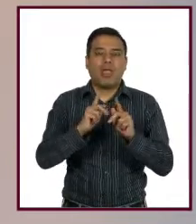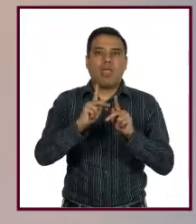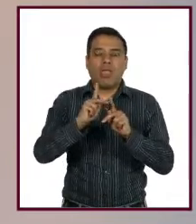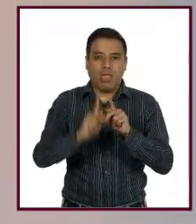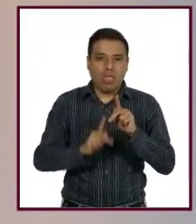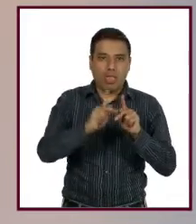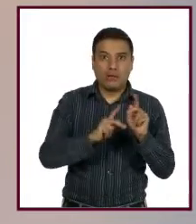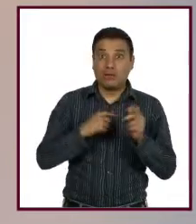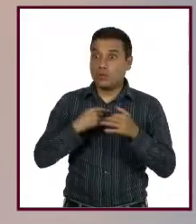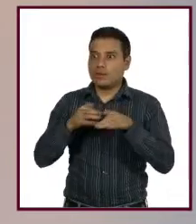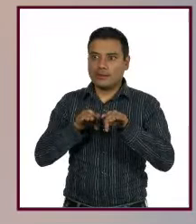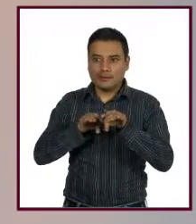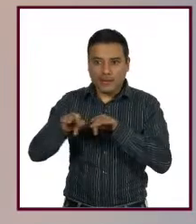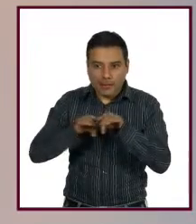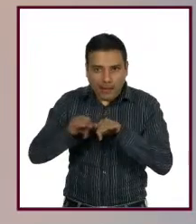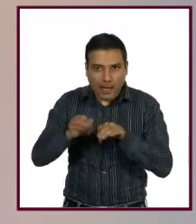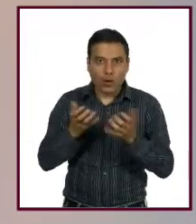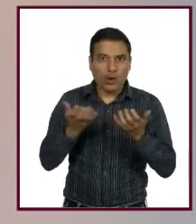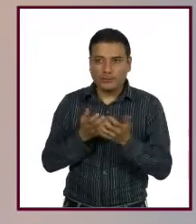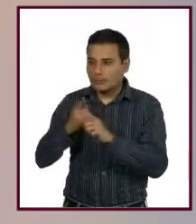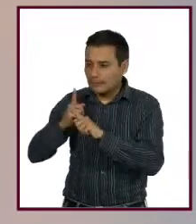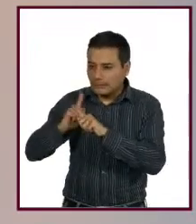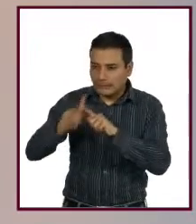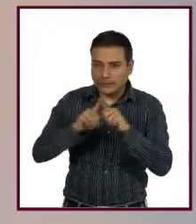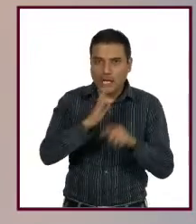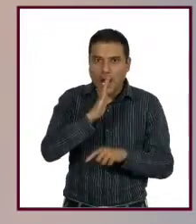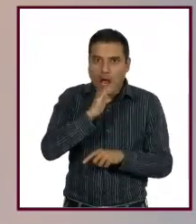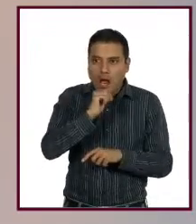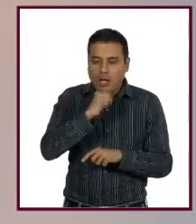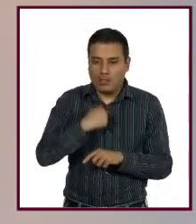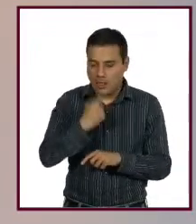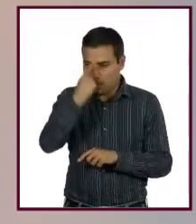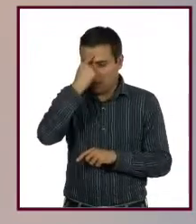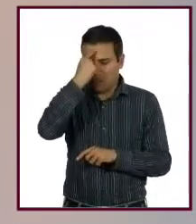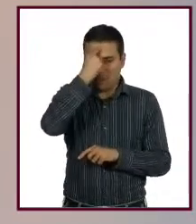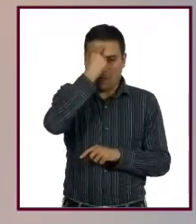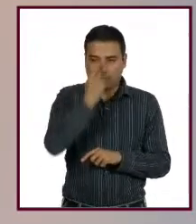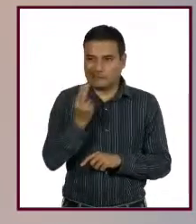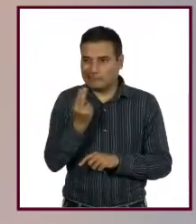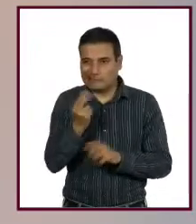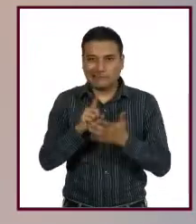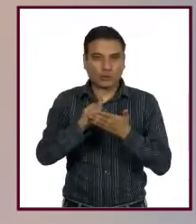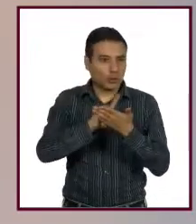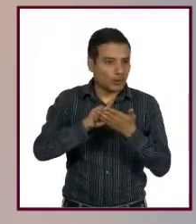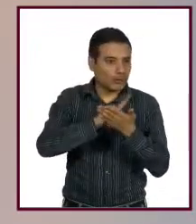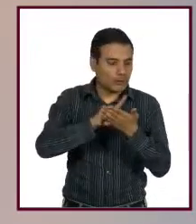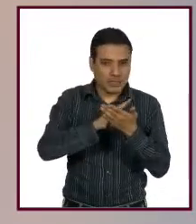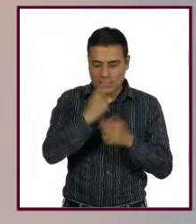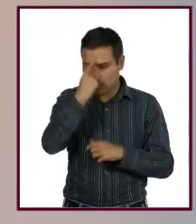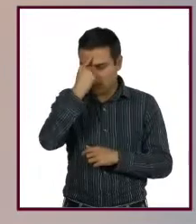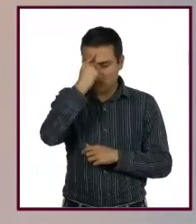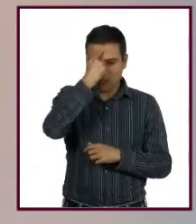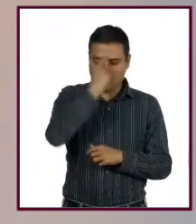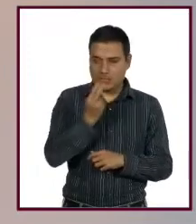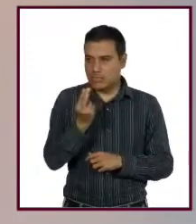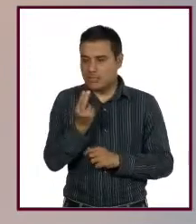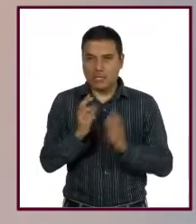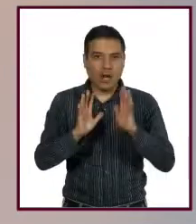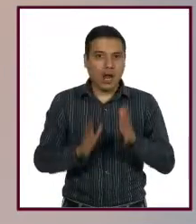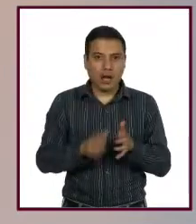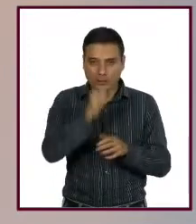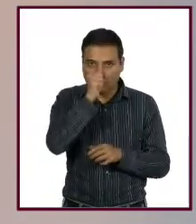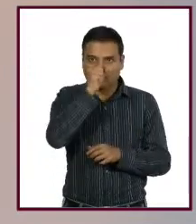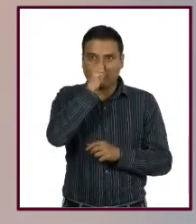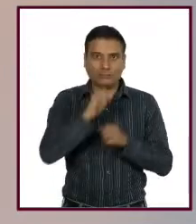genera un malestar tan intenso que necesite mantener su consumo a través